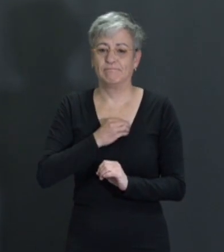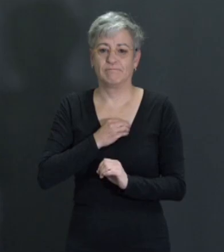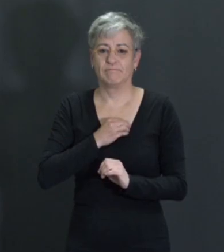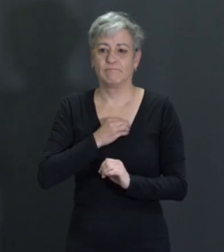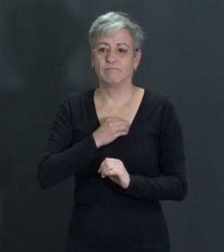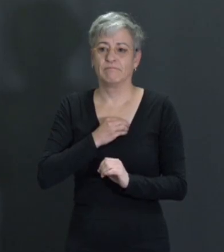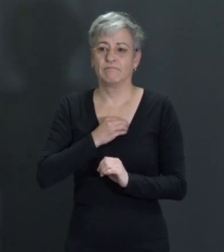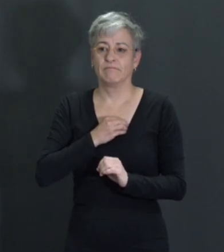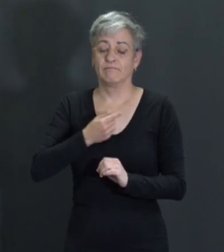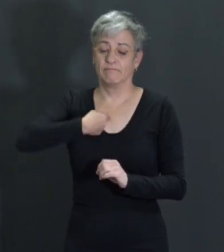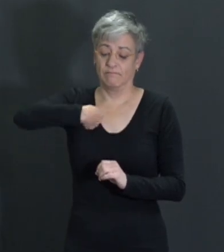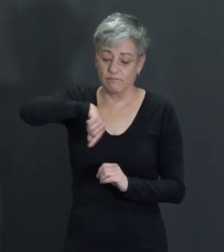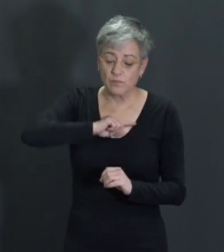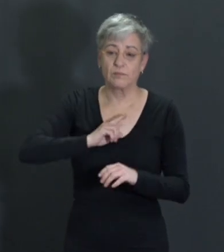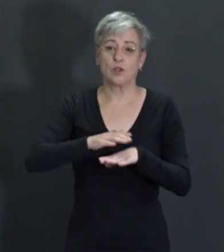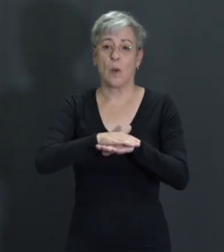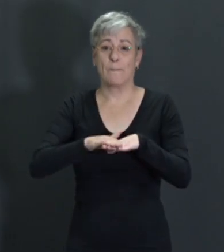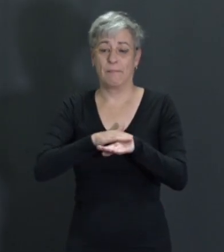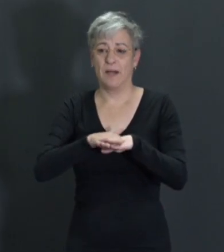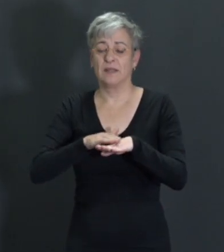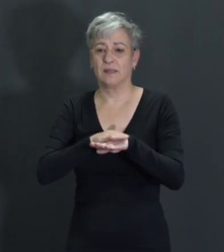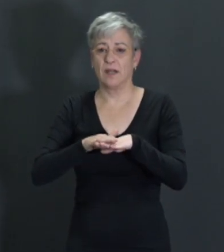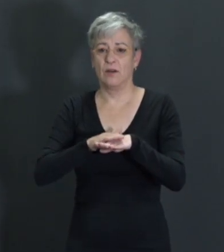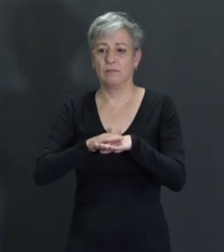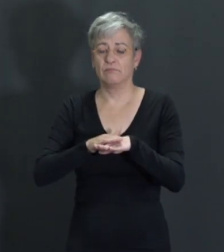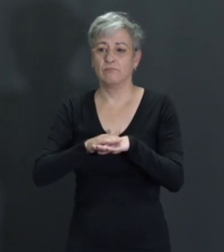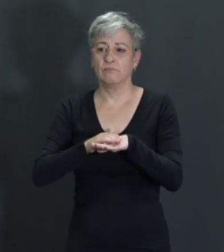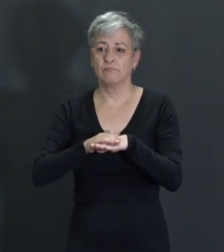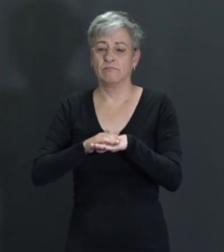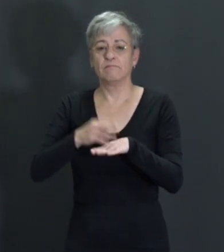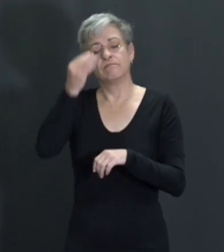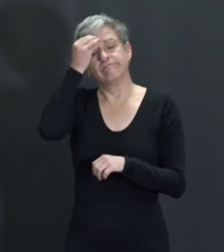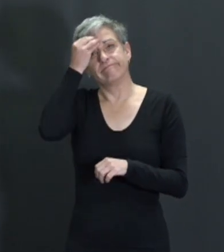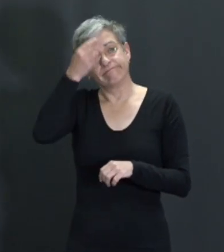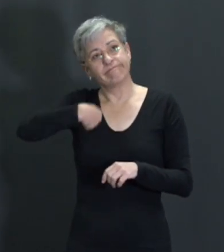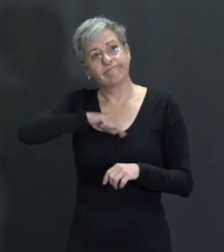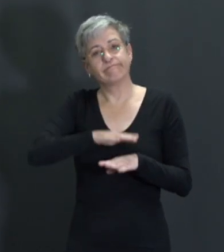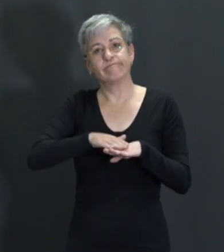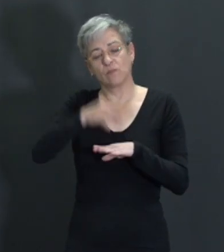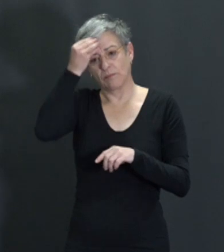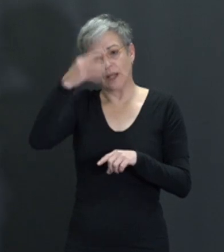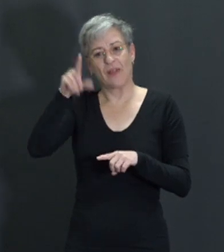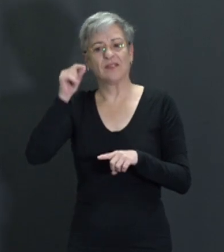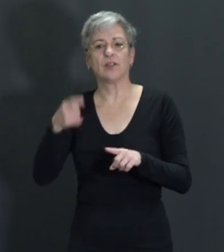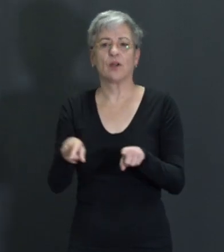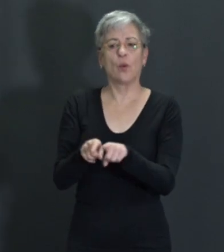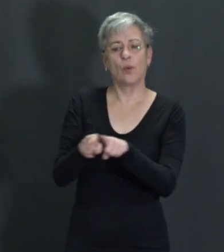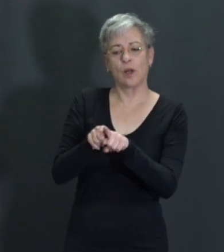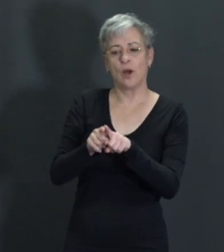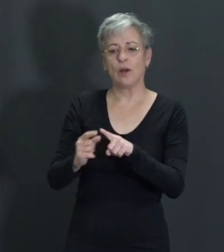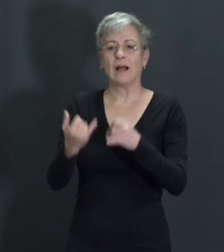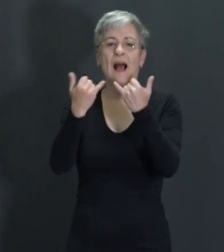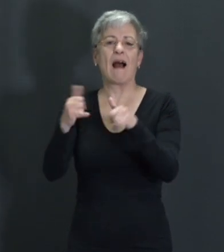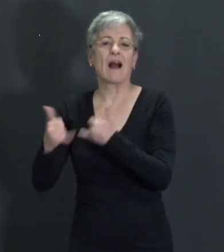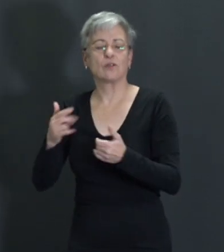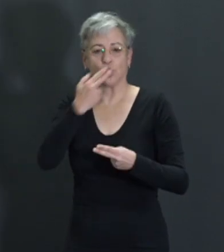pues por parte de nuestro ministerio pues se ha decidido de alguna manera suprimir las agendas de actos